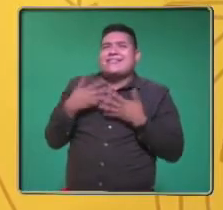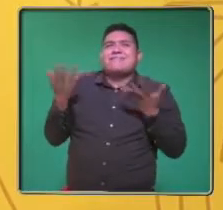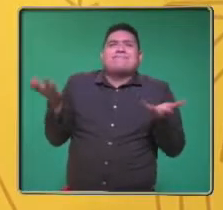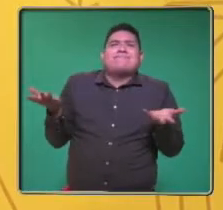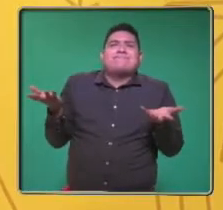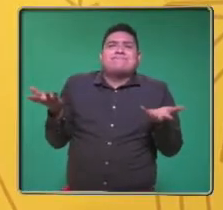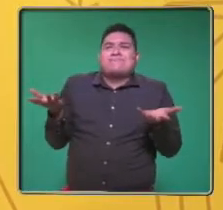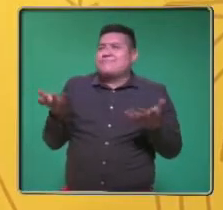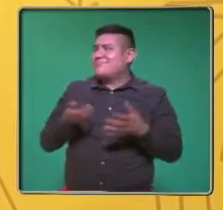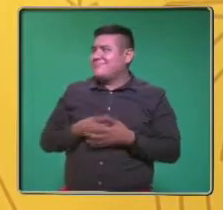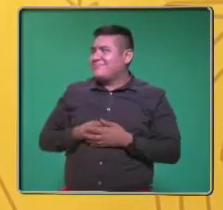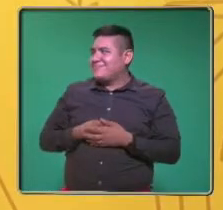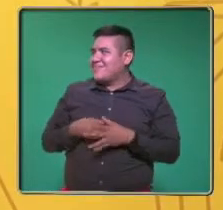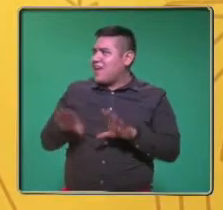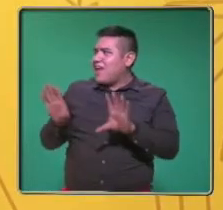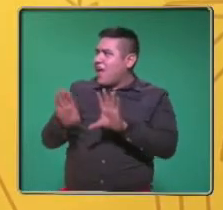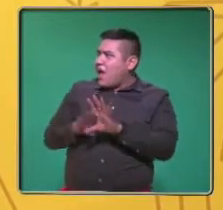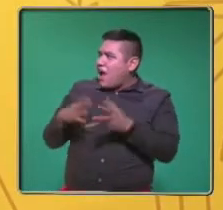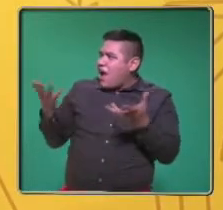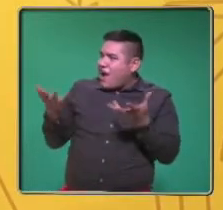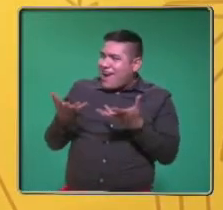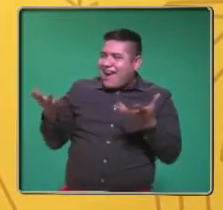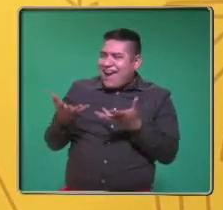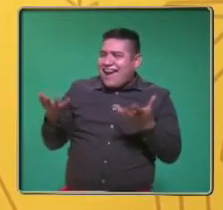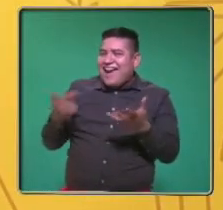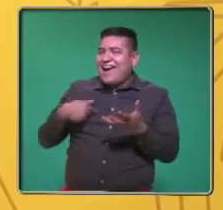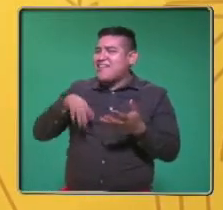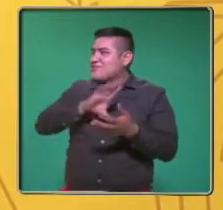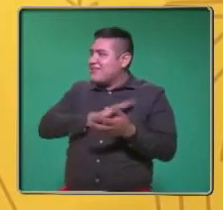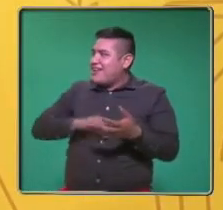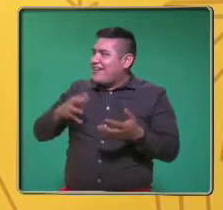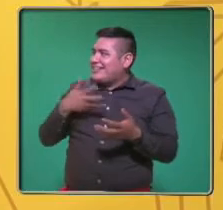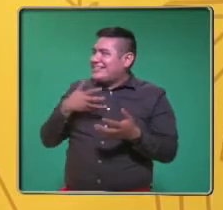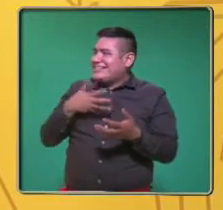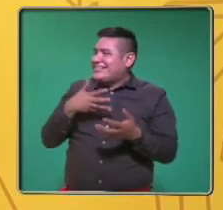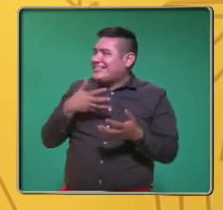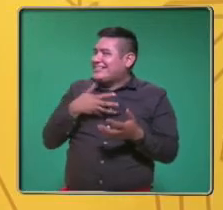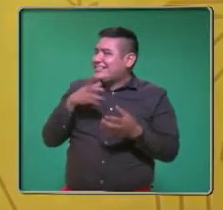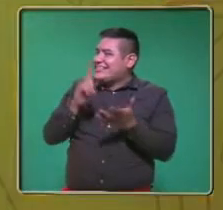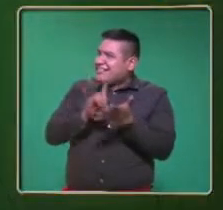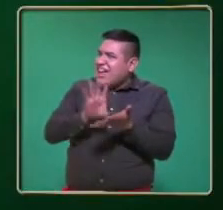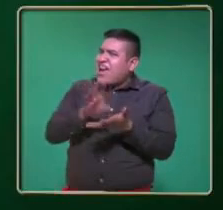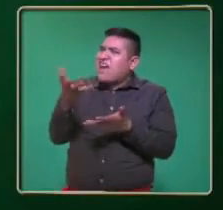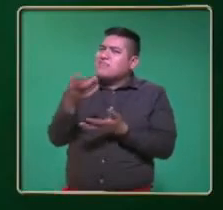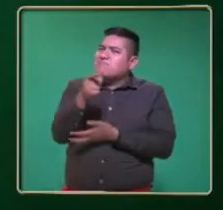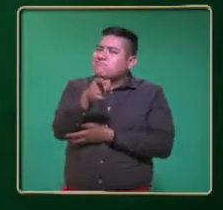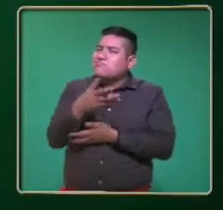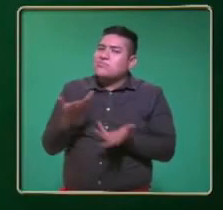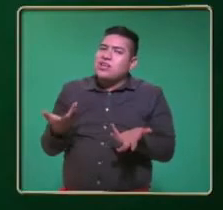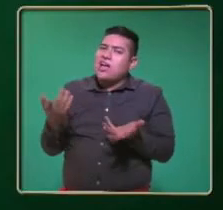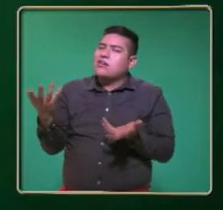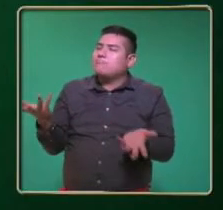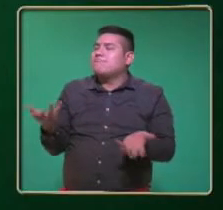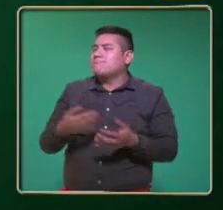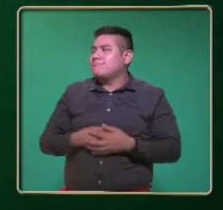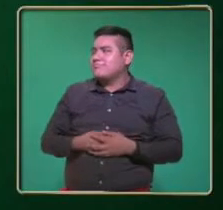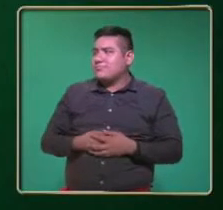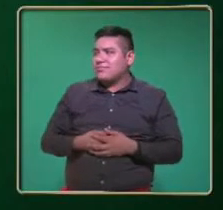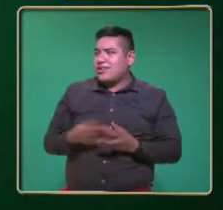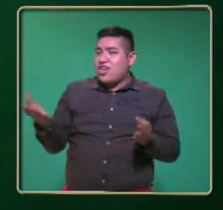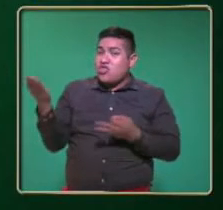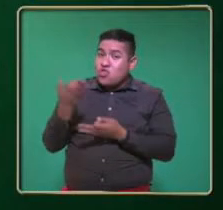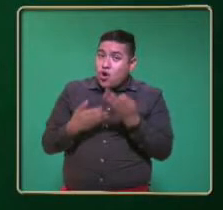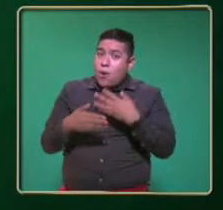ver cómo actuar cuando tienes un hijo con discapacidad. ¿Qué vamos a hacer? Todos